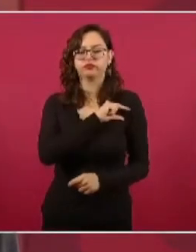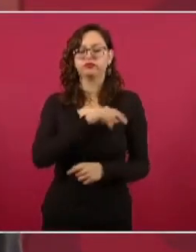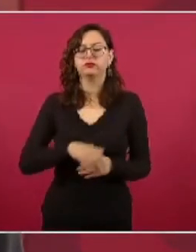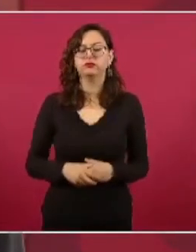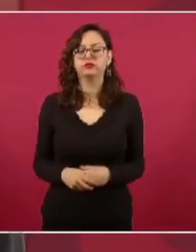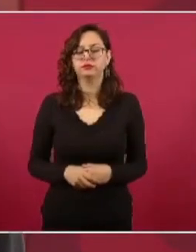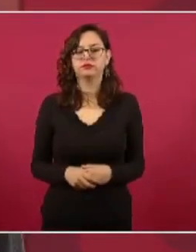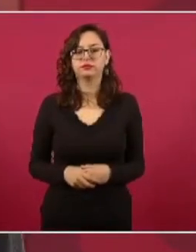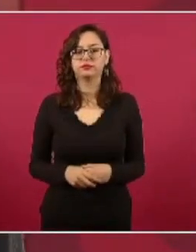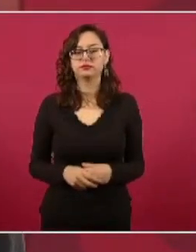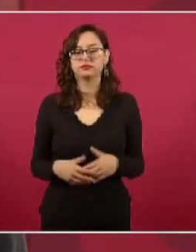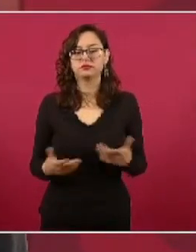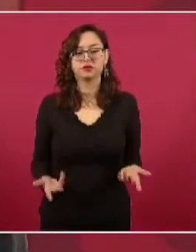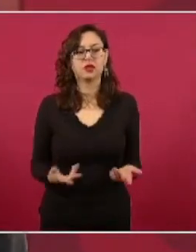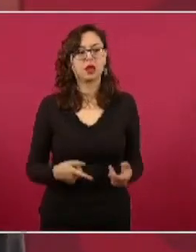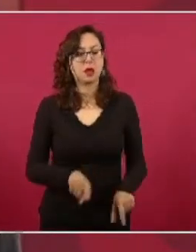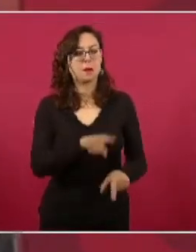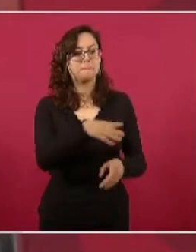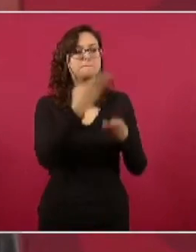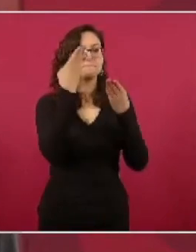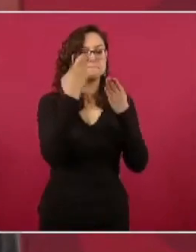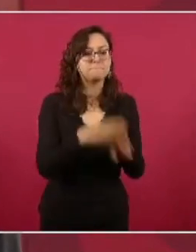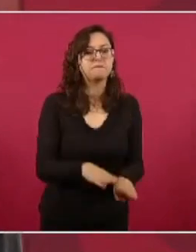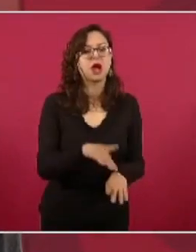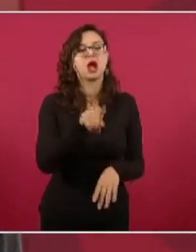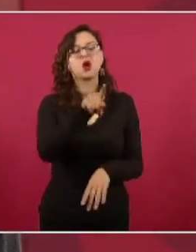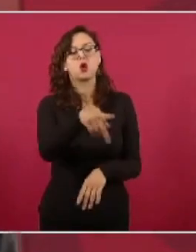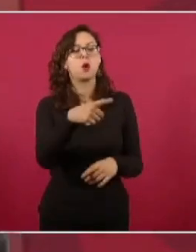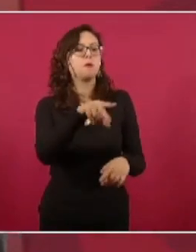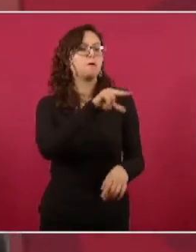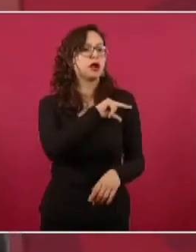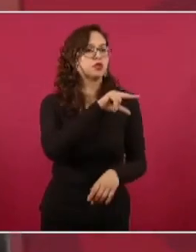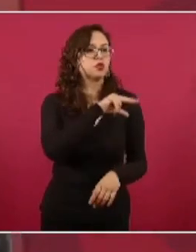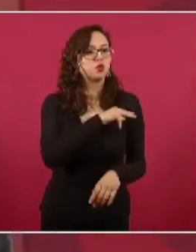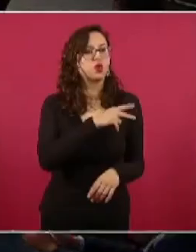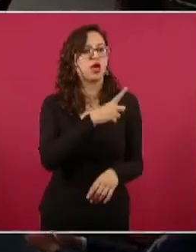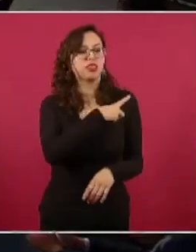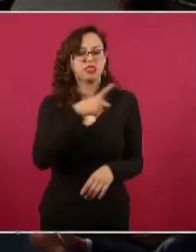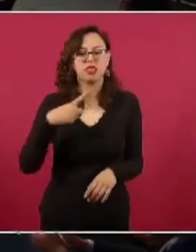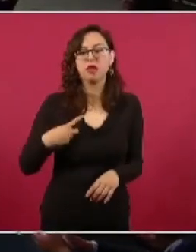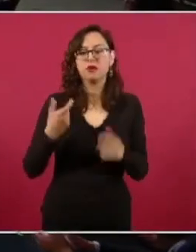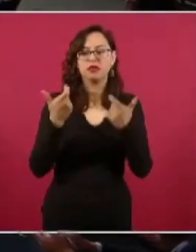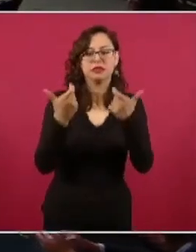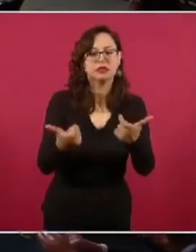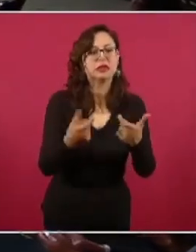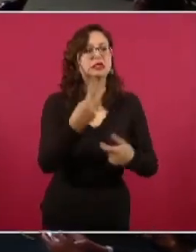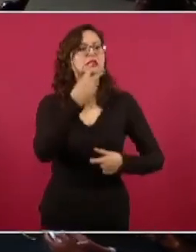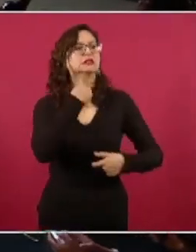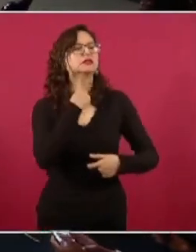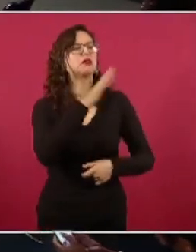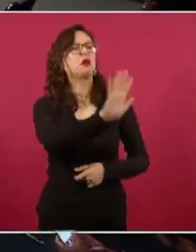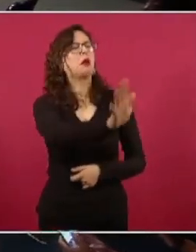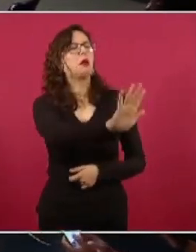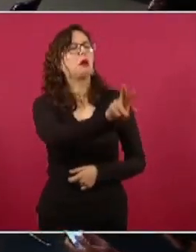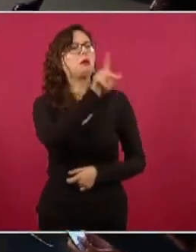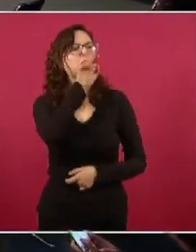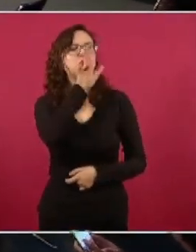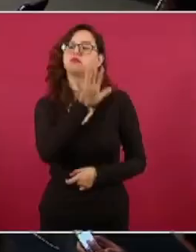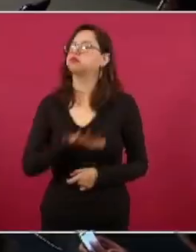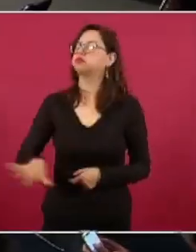convirtieron las deudas privadas en deuda pública,